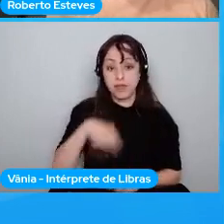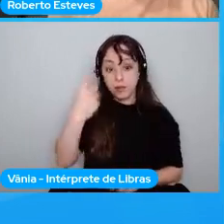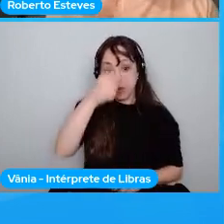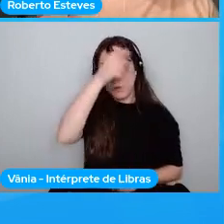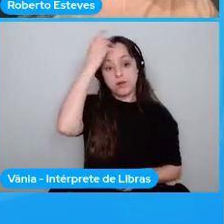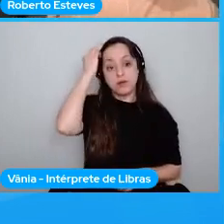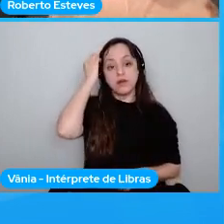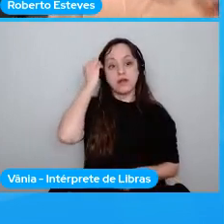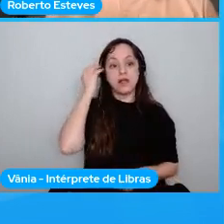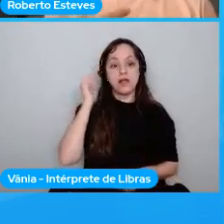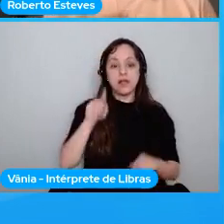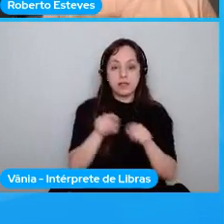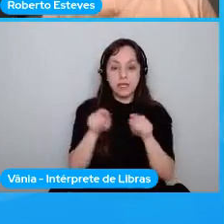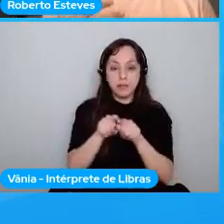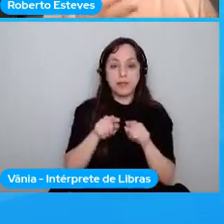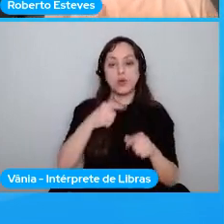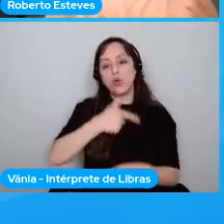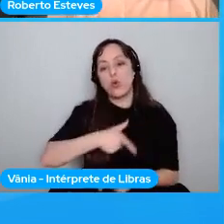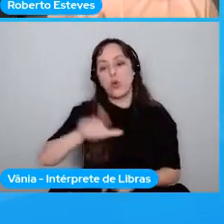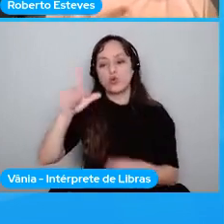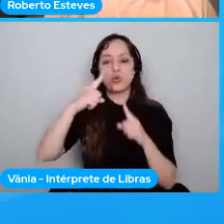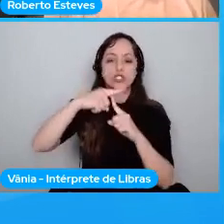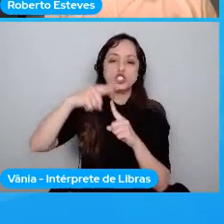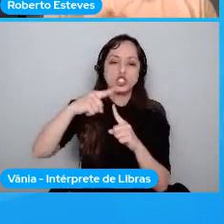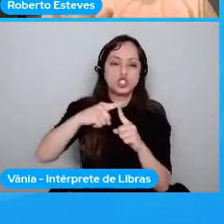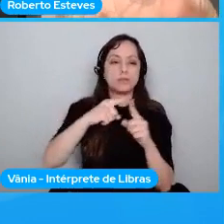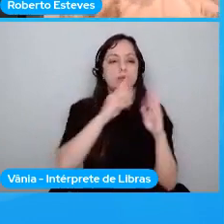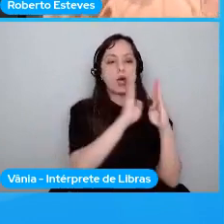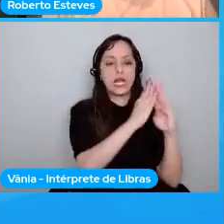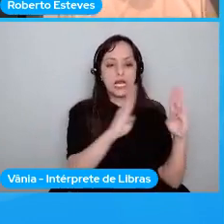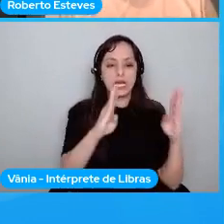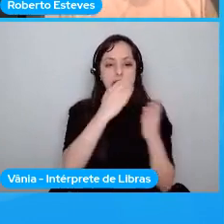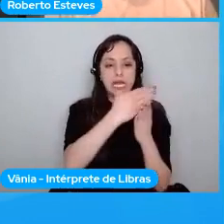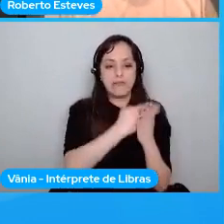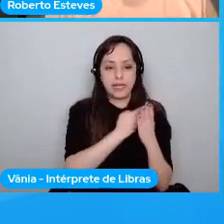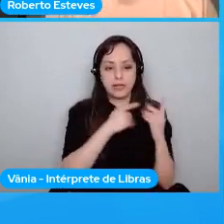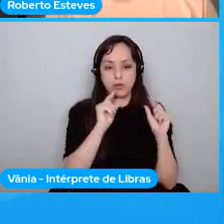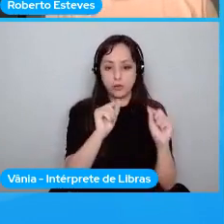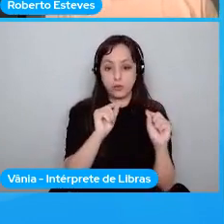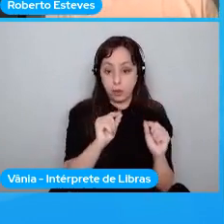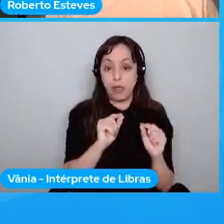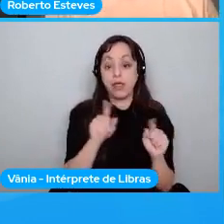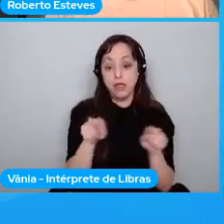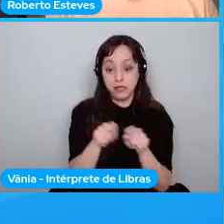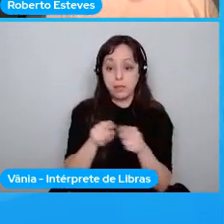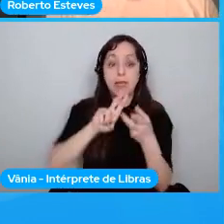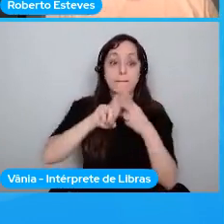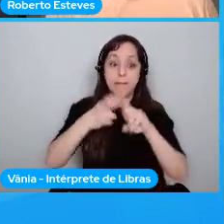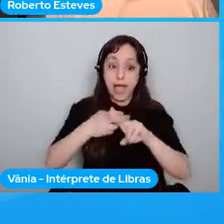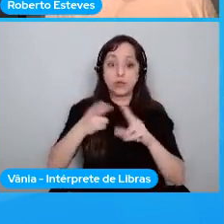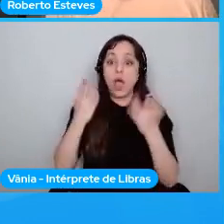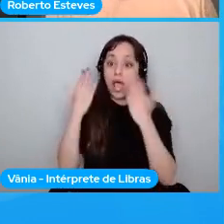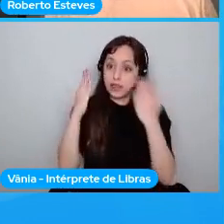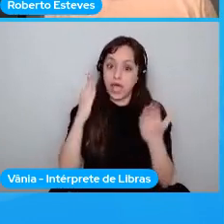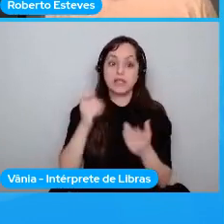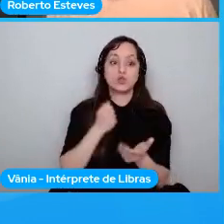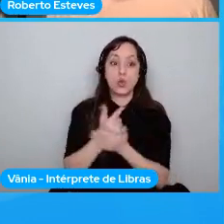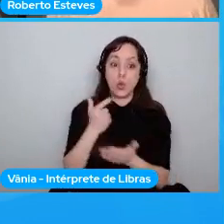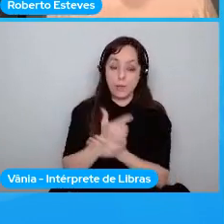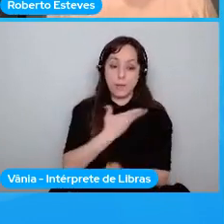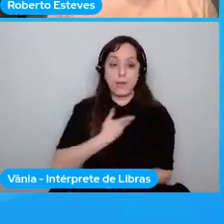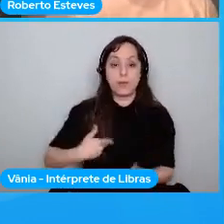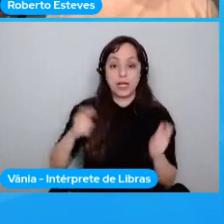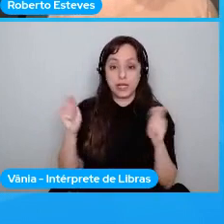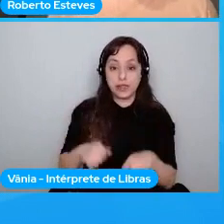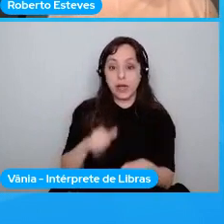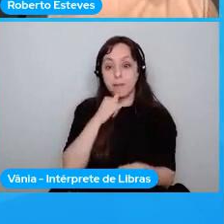también solamente para demostrar la potencia que tenemos con Python para el análisis de compras públicas, nos cambiamos ahora a una librería de visualizaciones